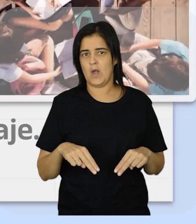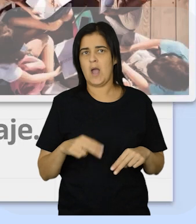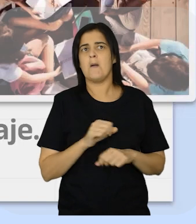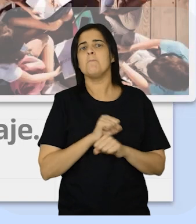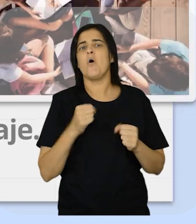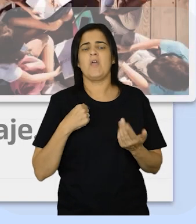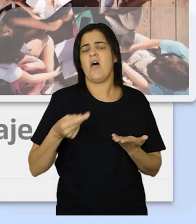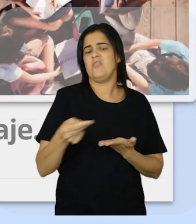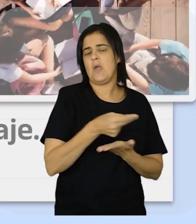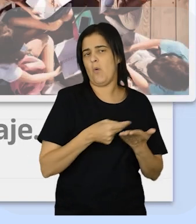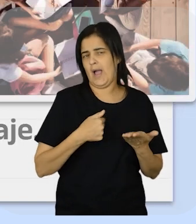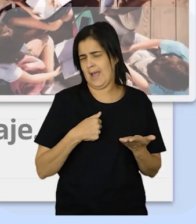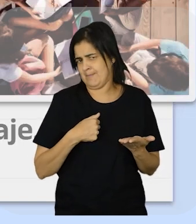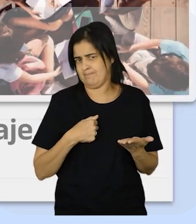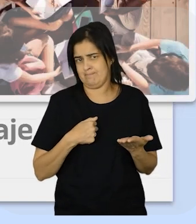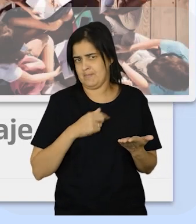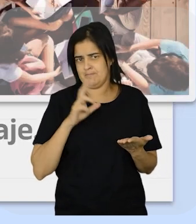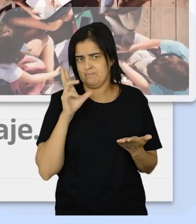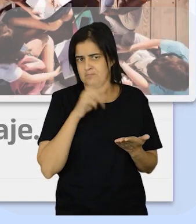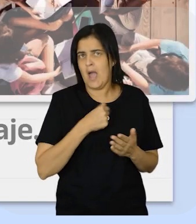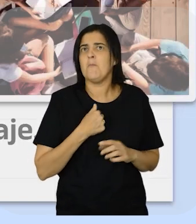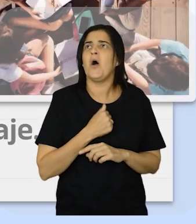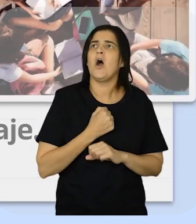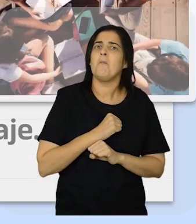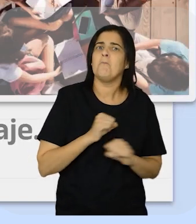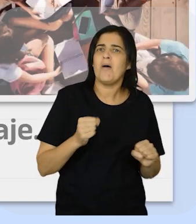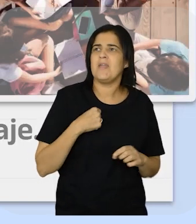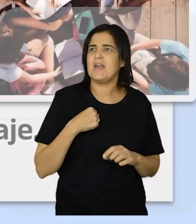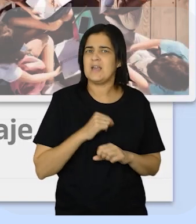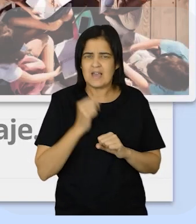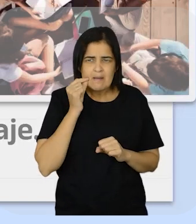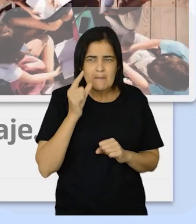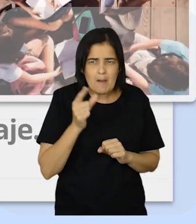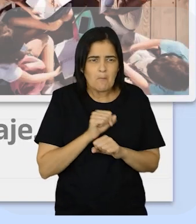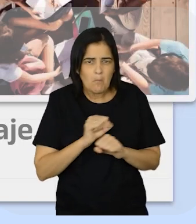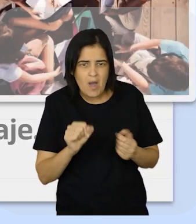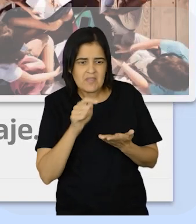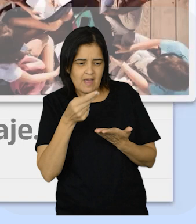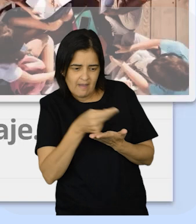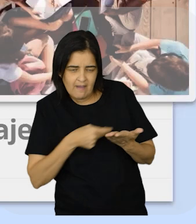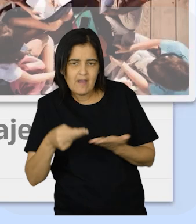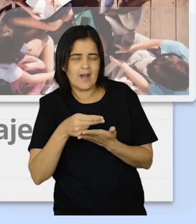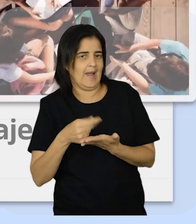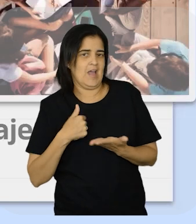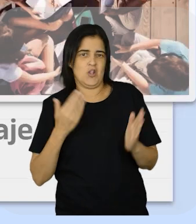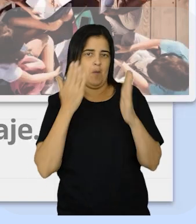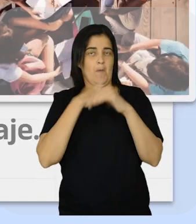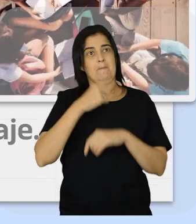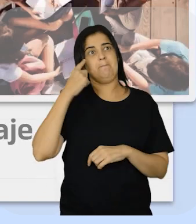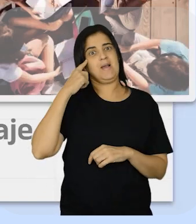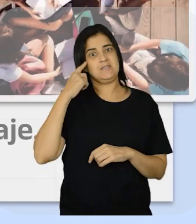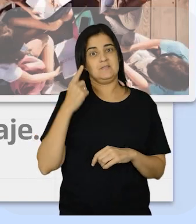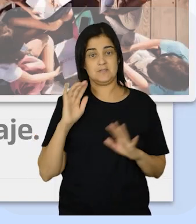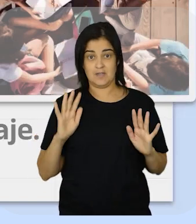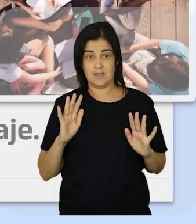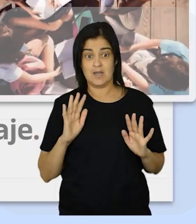podría dibujar, porque consideraba que no tenía el talento, que no lo podía hacer, que no tenía la habilidad para poder dibujar.